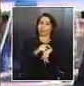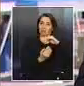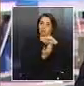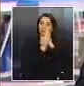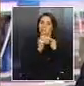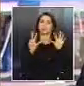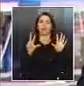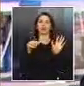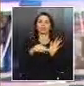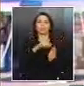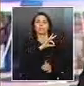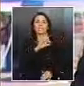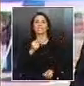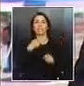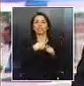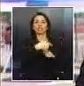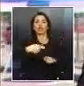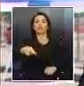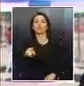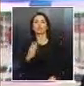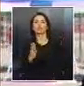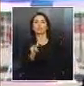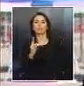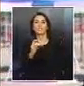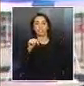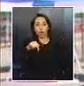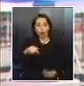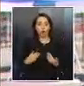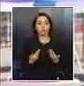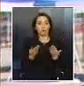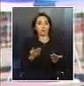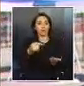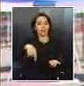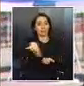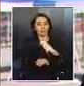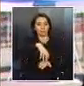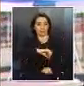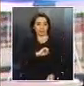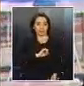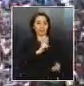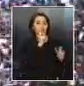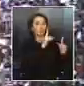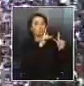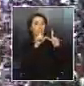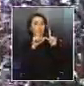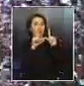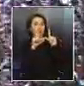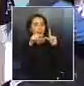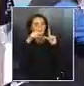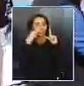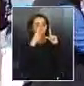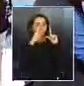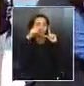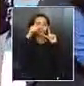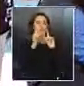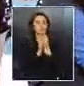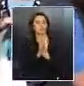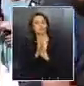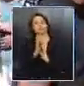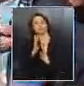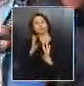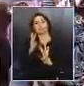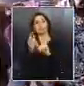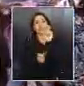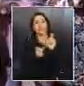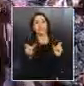8500 subsidios se entregaron Hoy acá en la región metropolitana Los invito a revisar imágenes de las filas de personas que